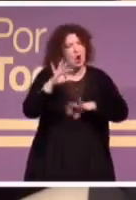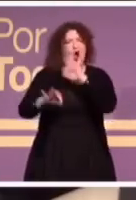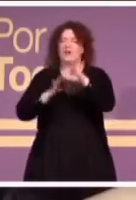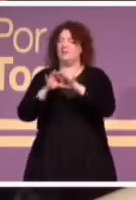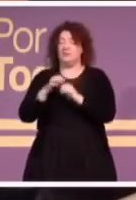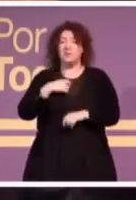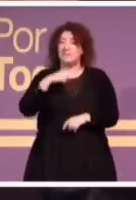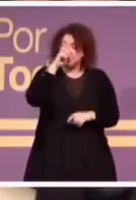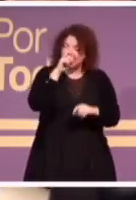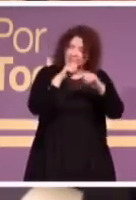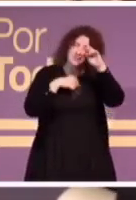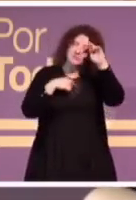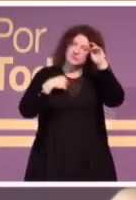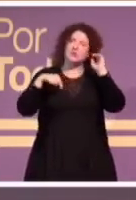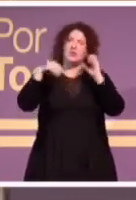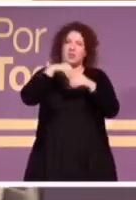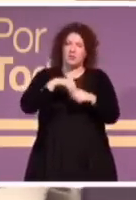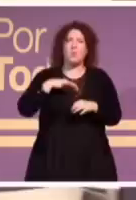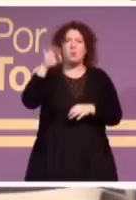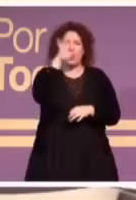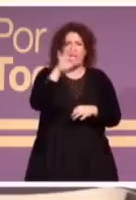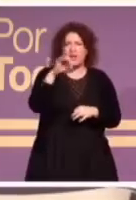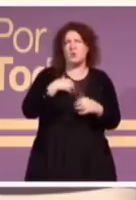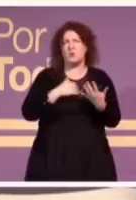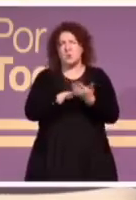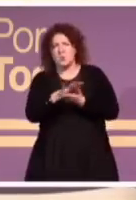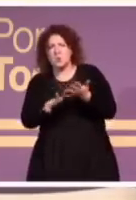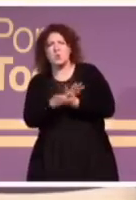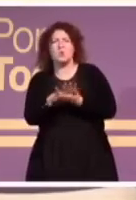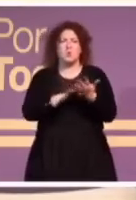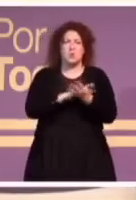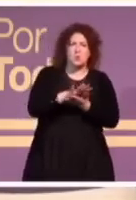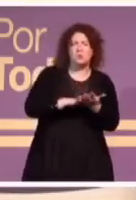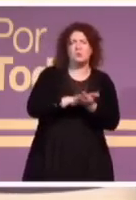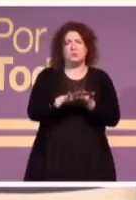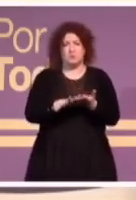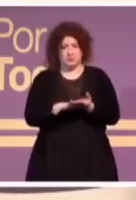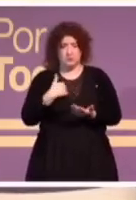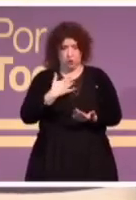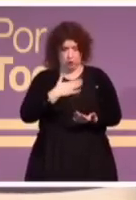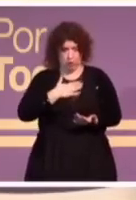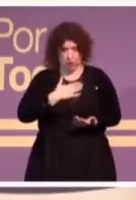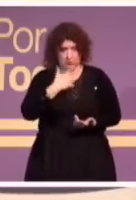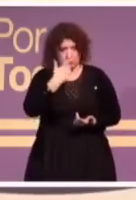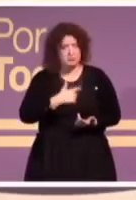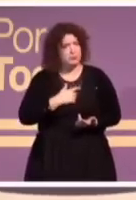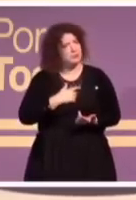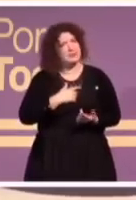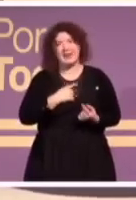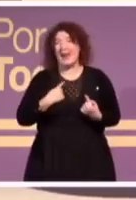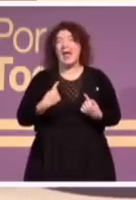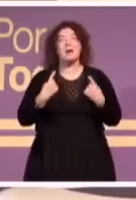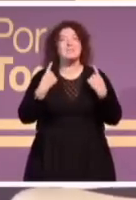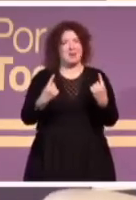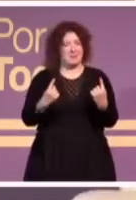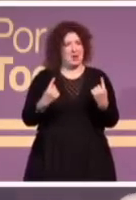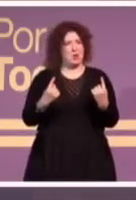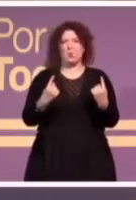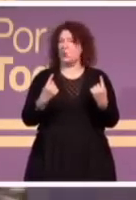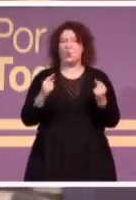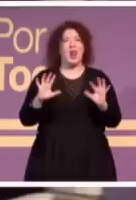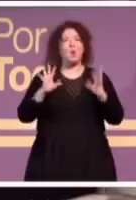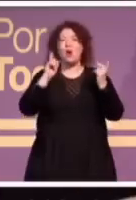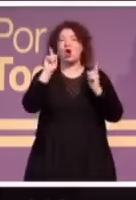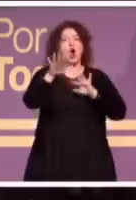Yo recuerdo que lo discutimos en Podemos. Yo misma dije, es la primera vez que hay una huelga que no está